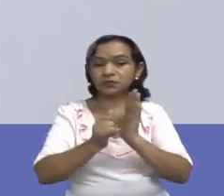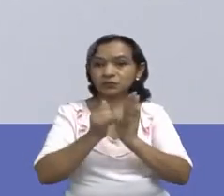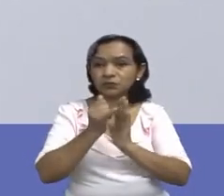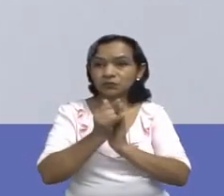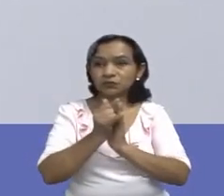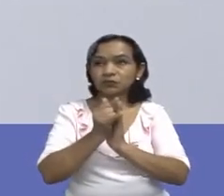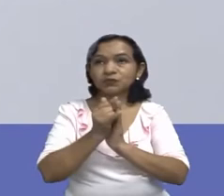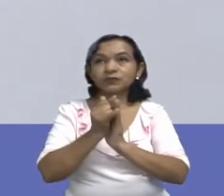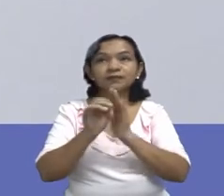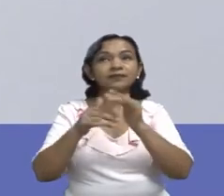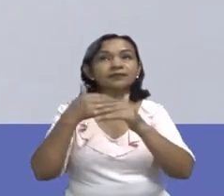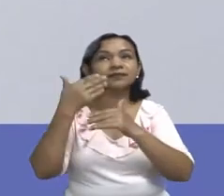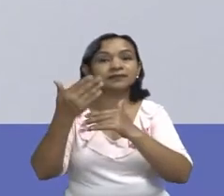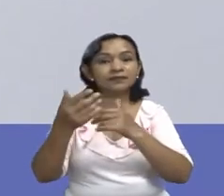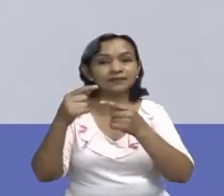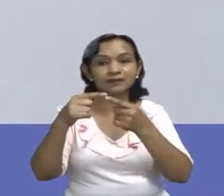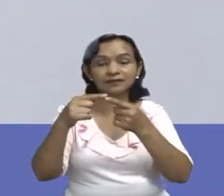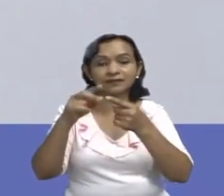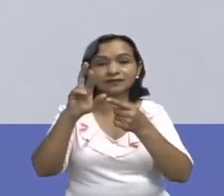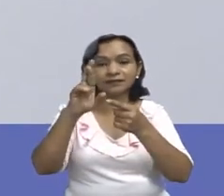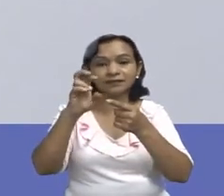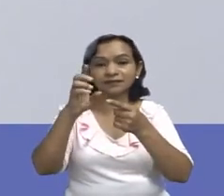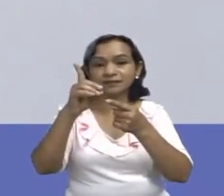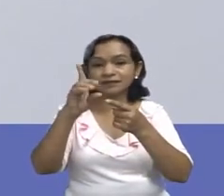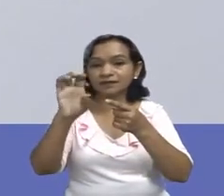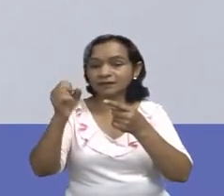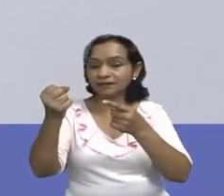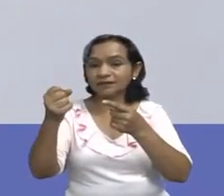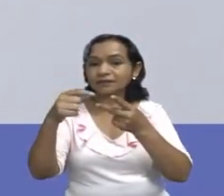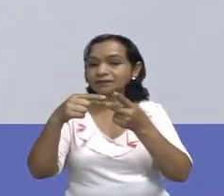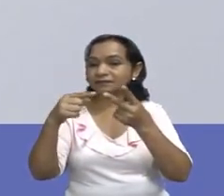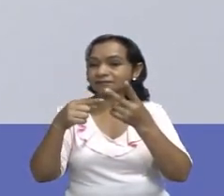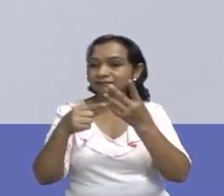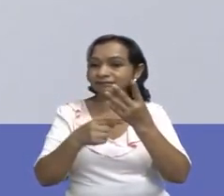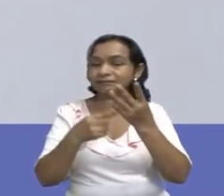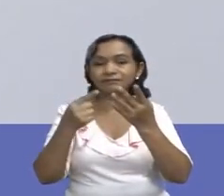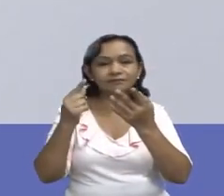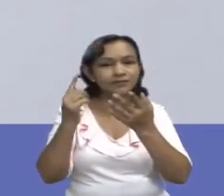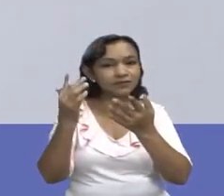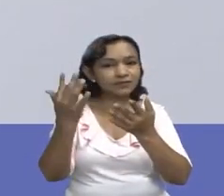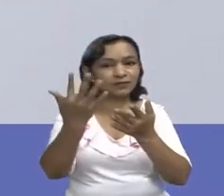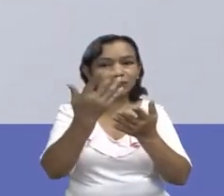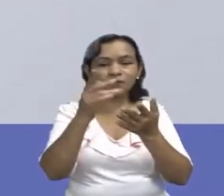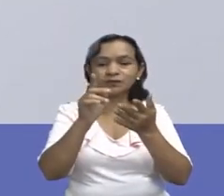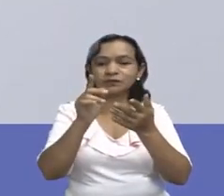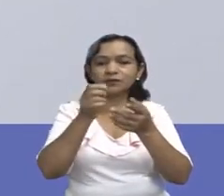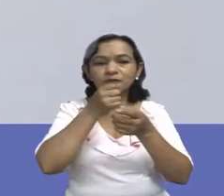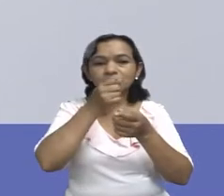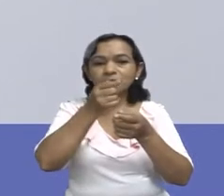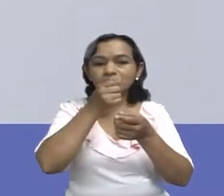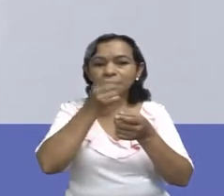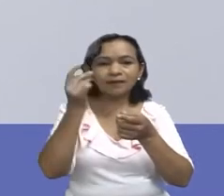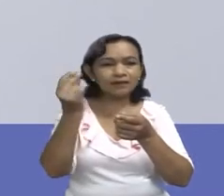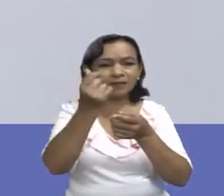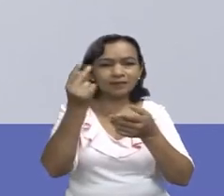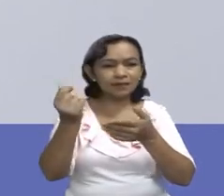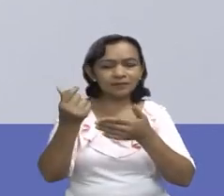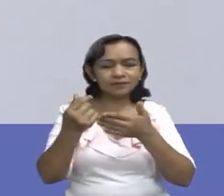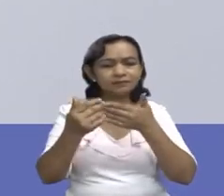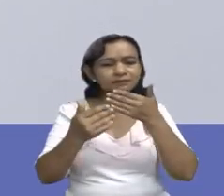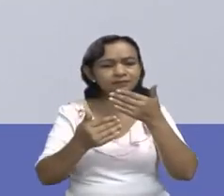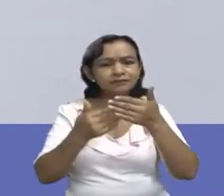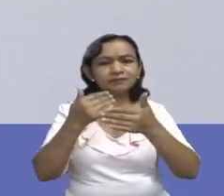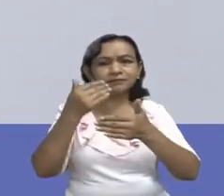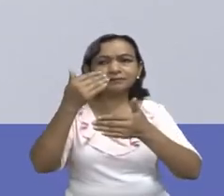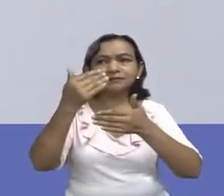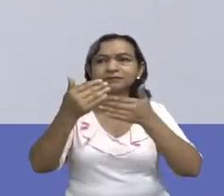después se nos dio la otro tipo de redes a crear infovirales, a sacar tips noticiosos rápido y poco a poco nos hemos ido